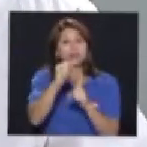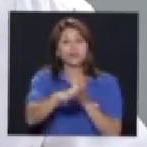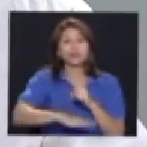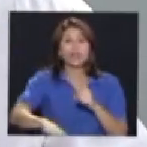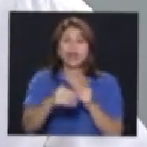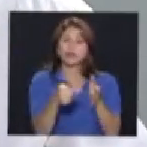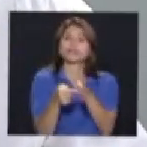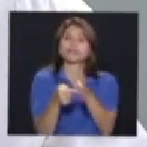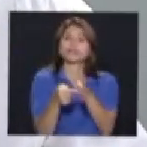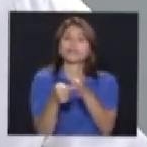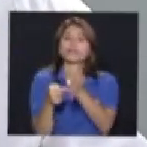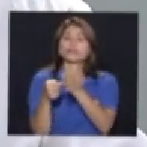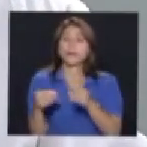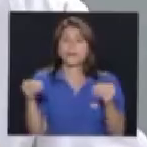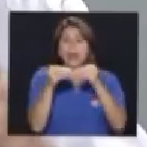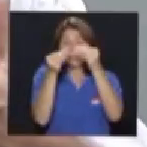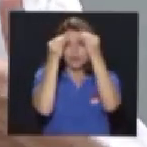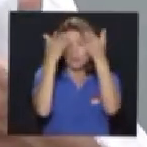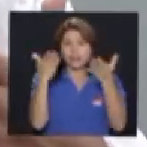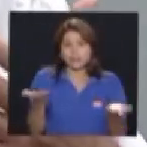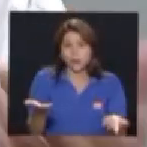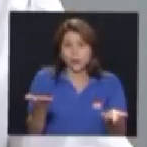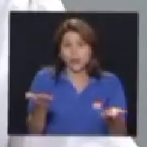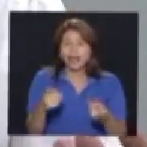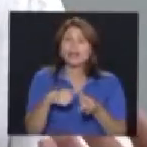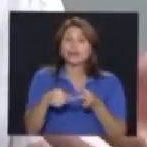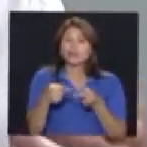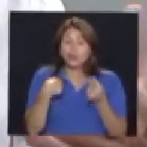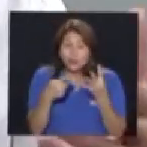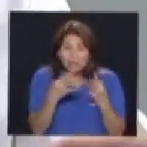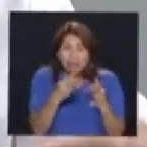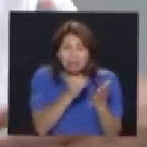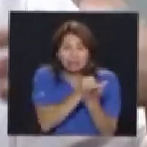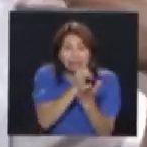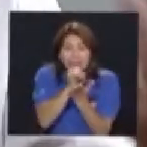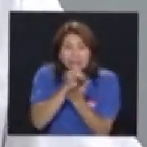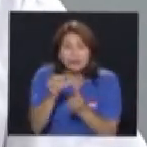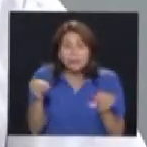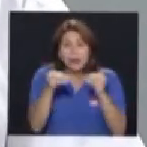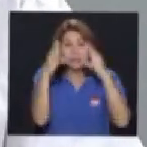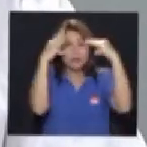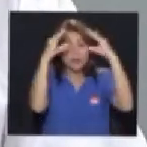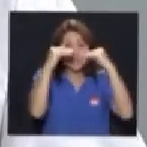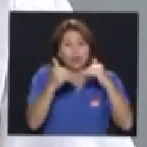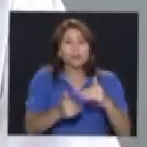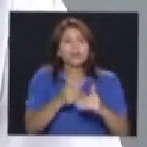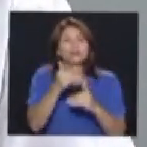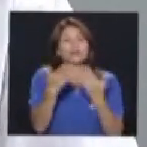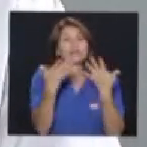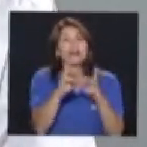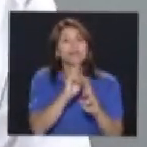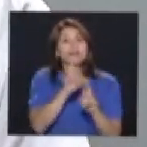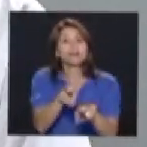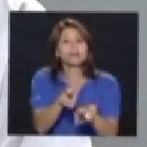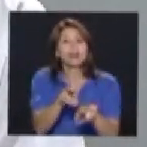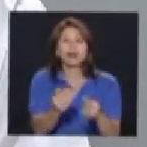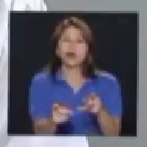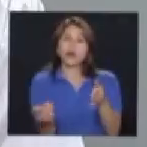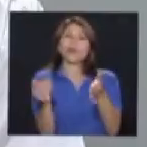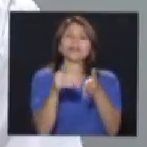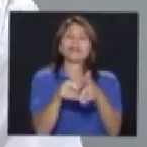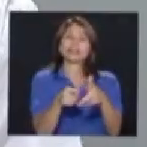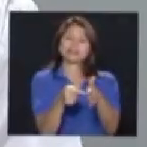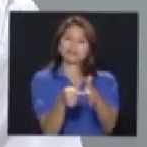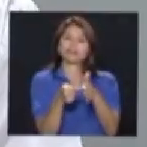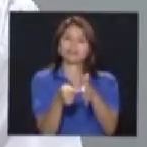de más información. Entonces usted trata de hacer eso y de repente surgen nuevas demandas. No necesariamente porque la gente sea pedigüeña,